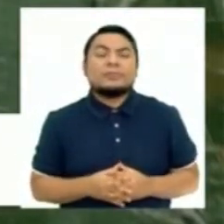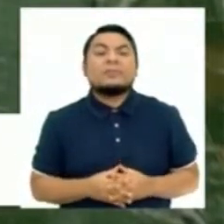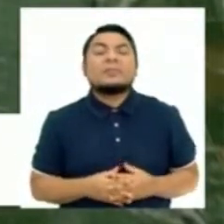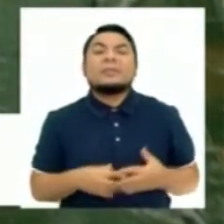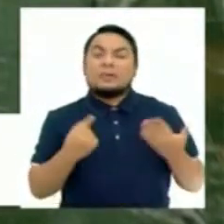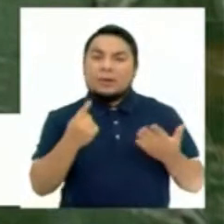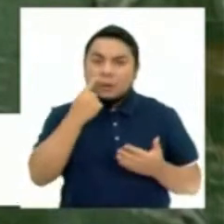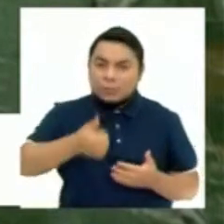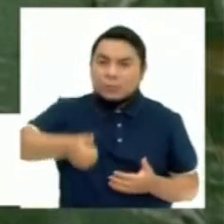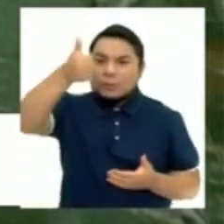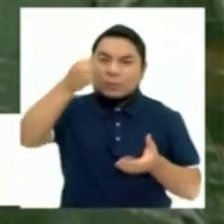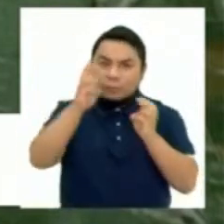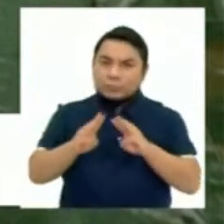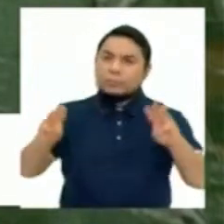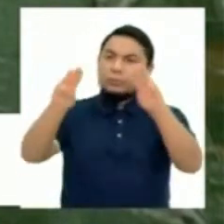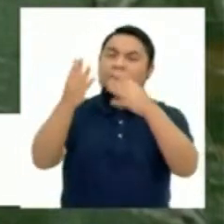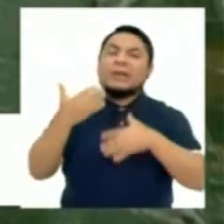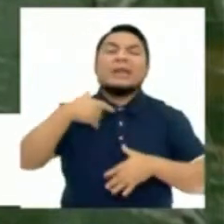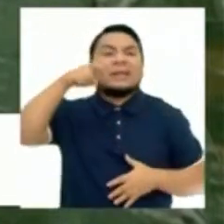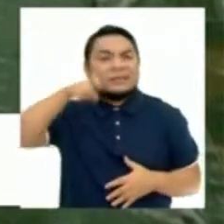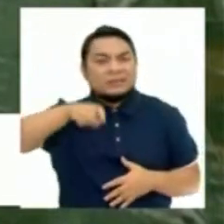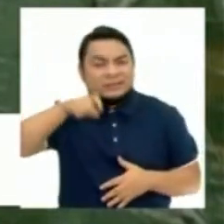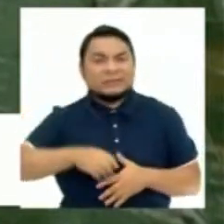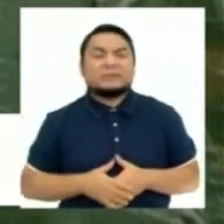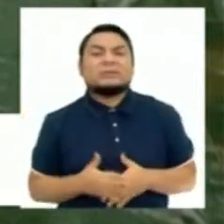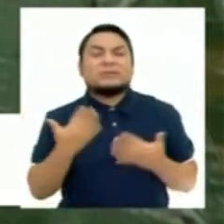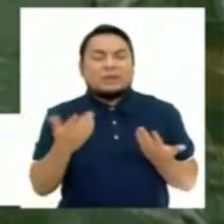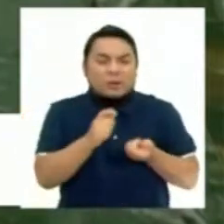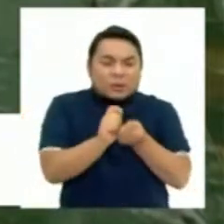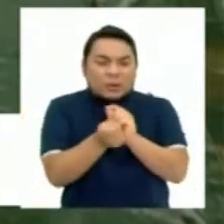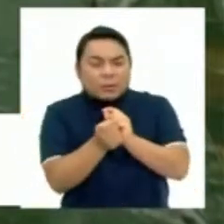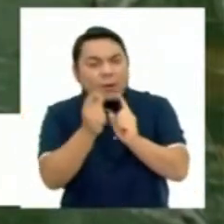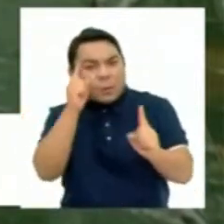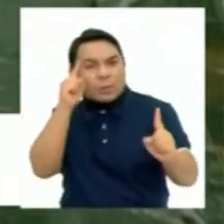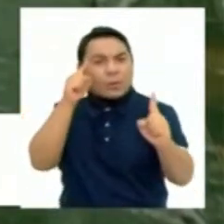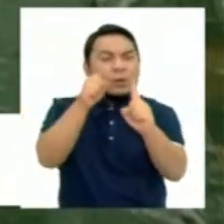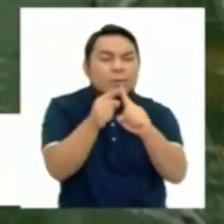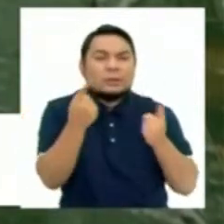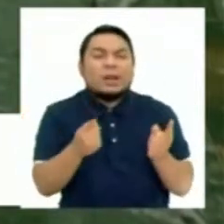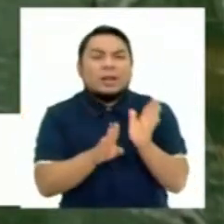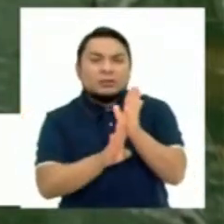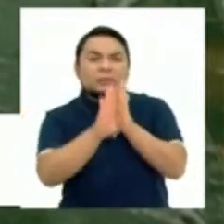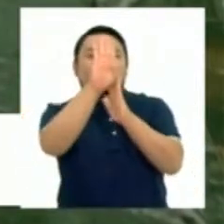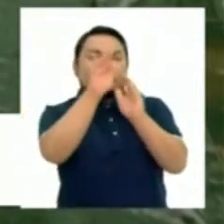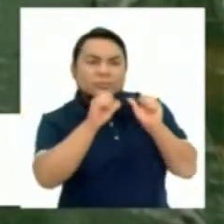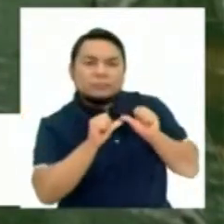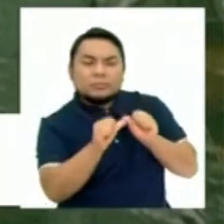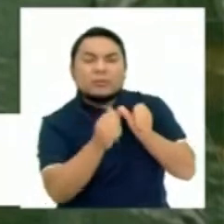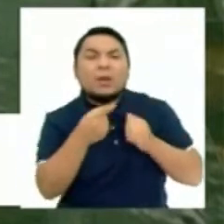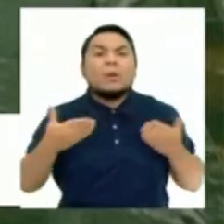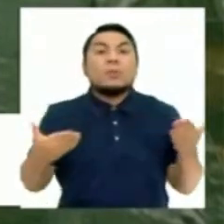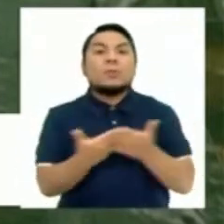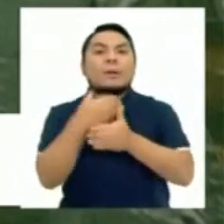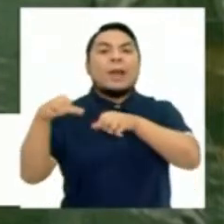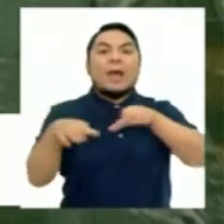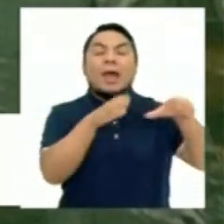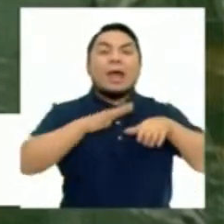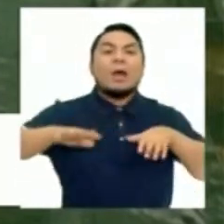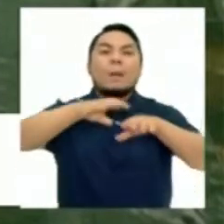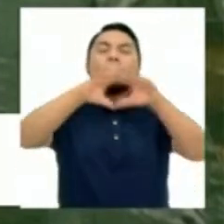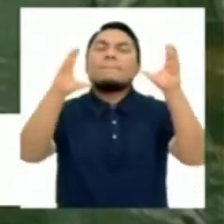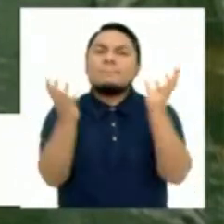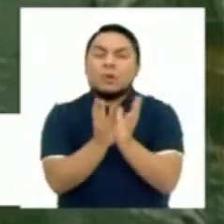Señor presidente, es necesario adecuar los objetivos de desarrollo sostenibles a las nuevas realidades del